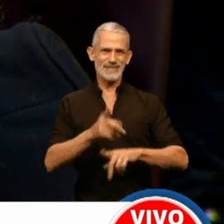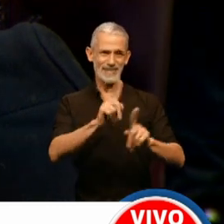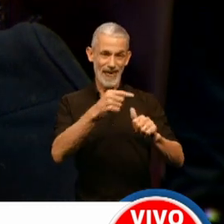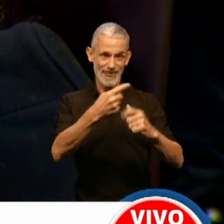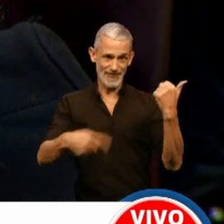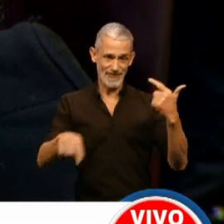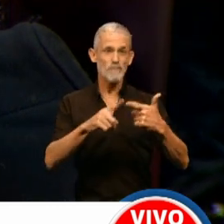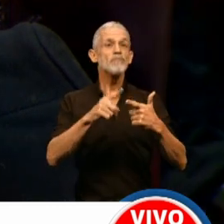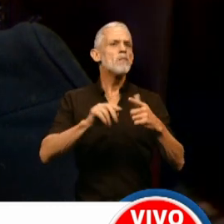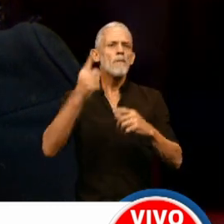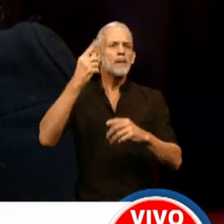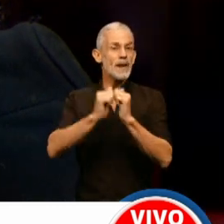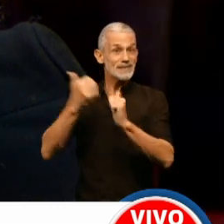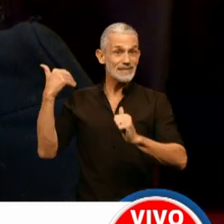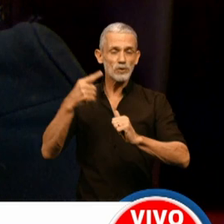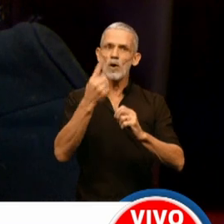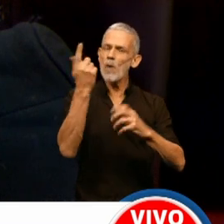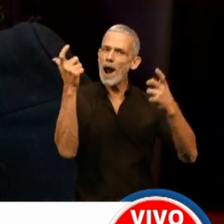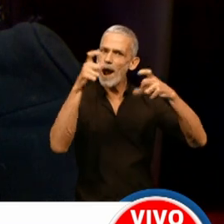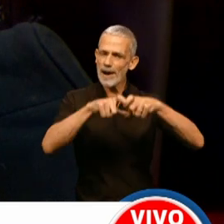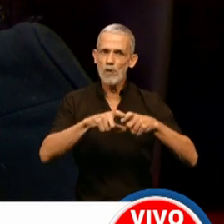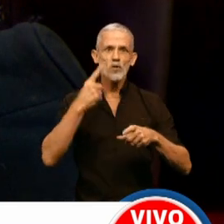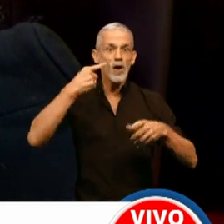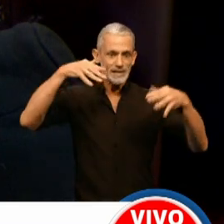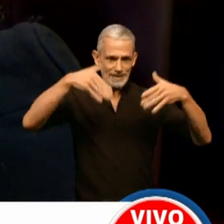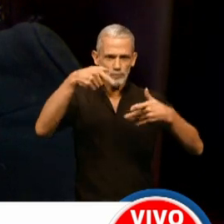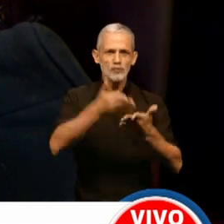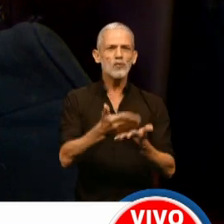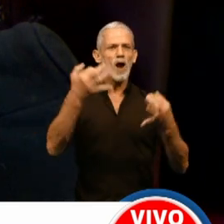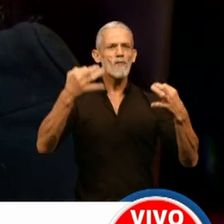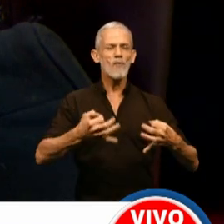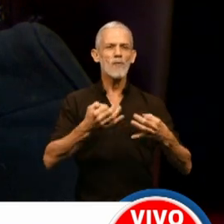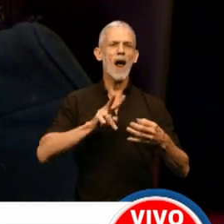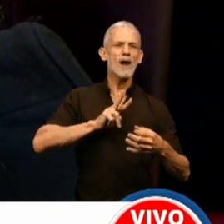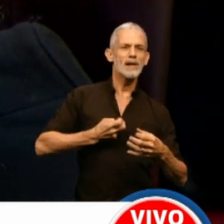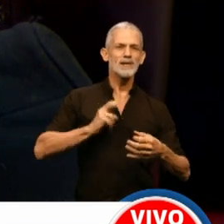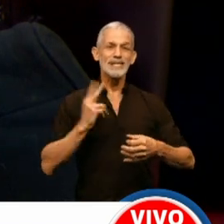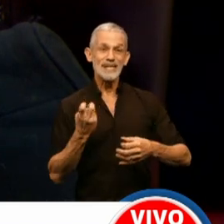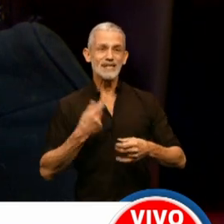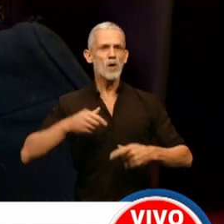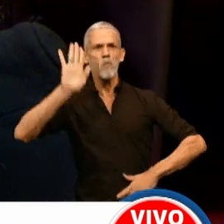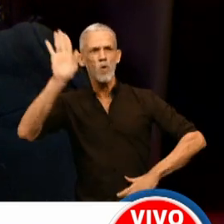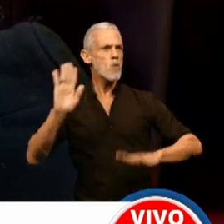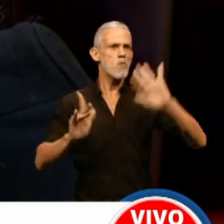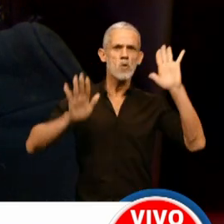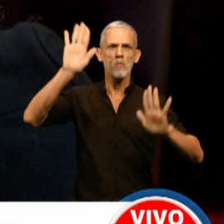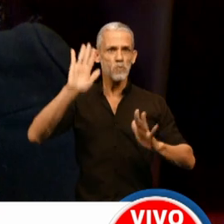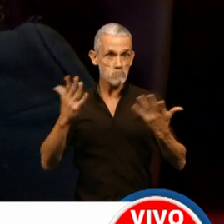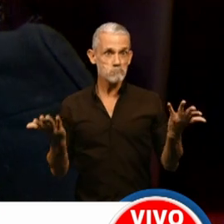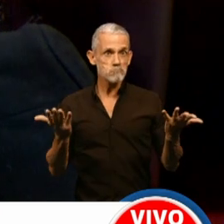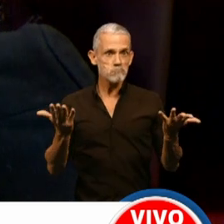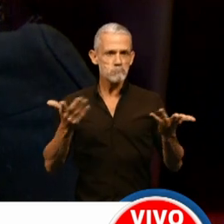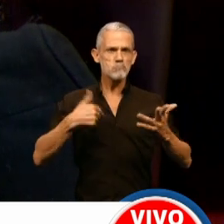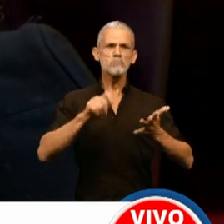primera vez en la historia en una reunión institucional travestis y trans tomaban la palabra pública y